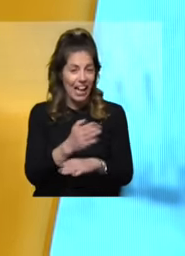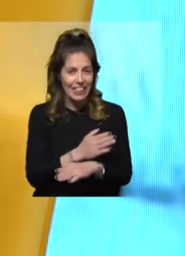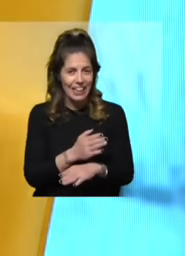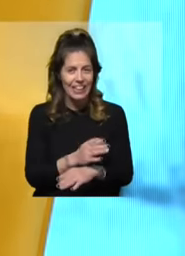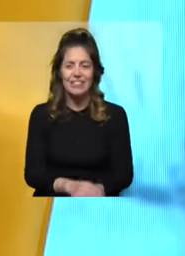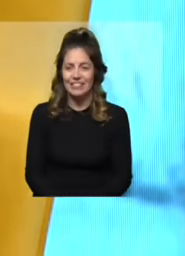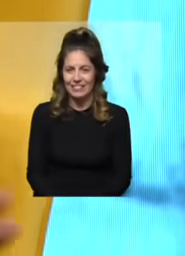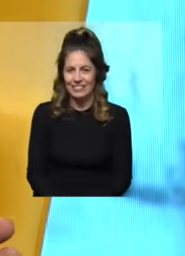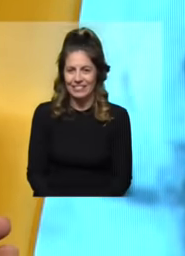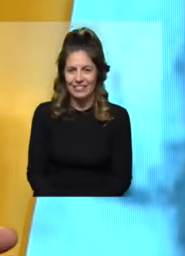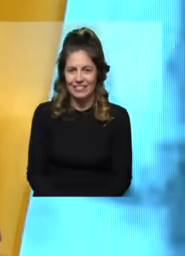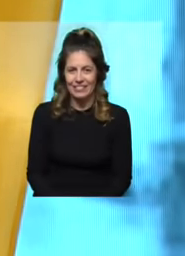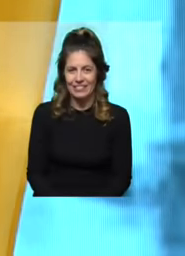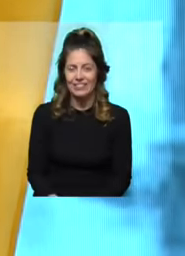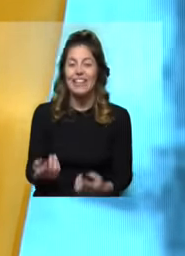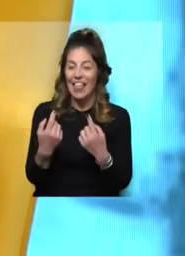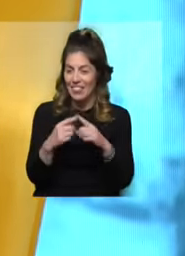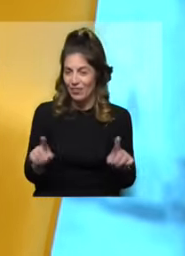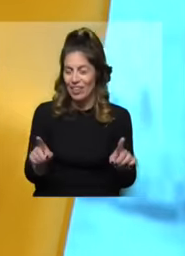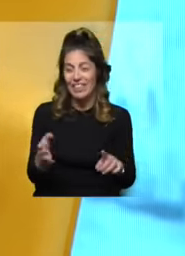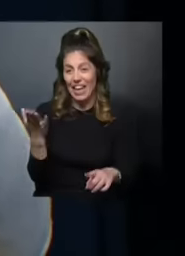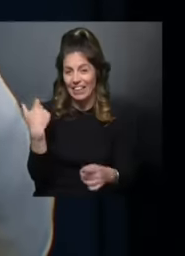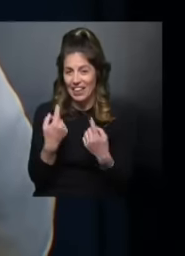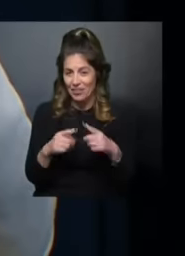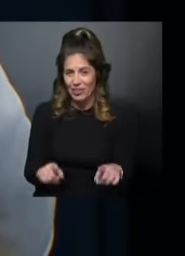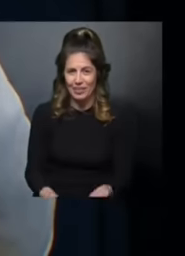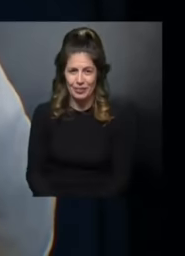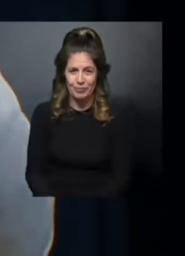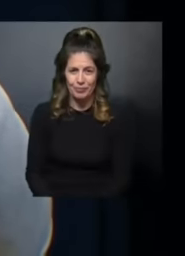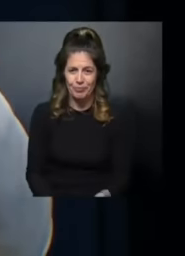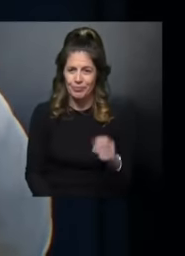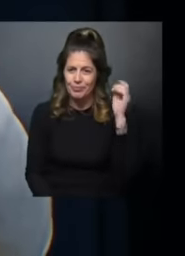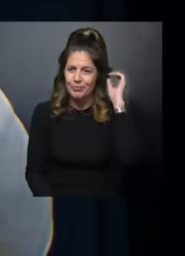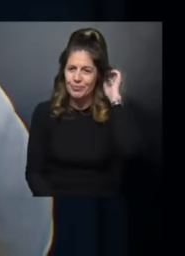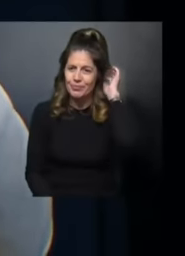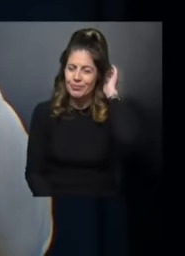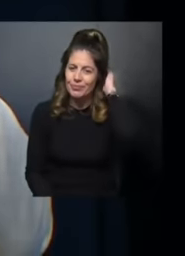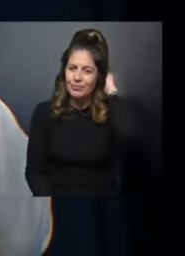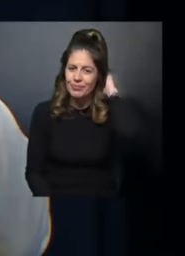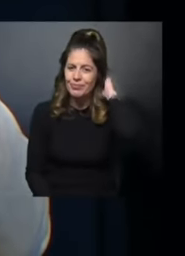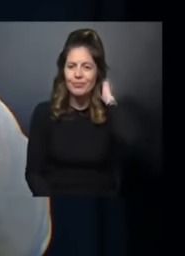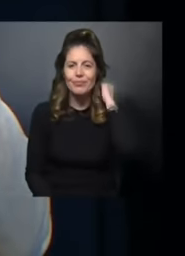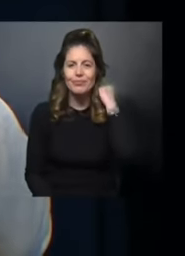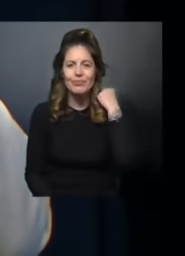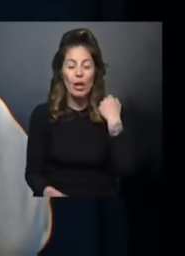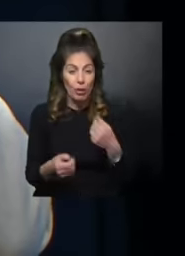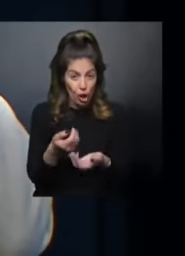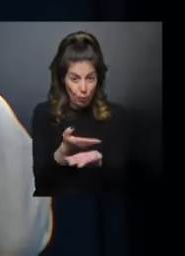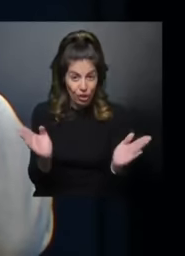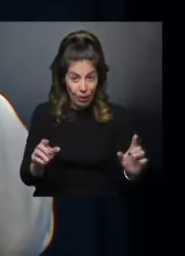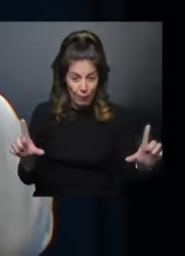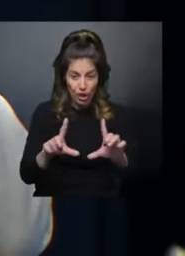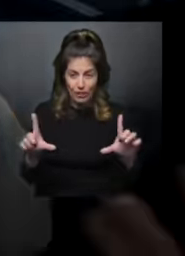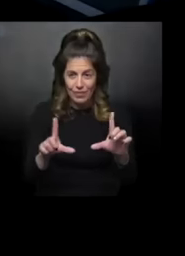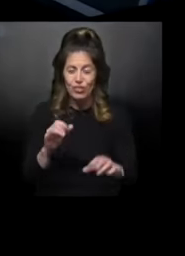Televisiva. Entonces ya es diferente. Ah, porque era por Roberto televisión. Carlos y lo pasaban por televisión. Claro, claro,